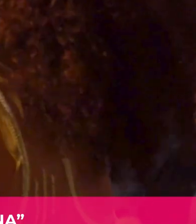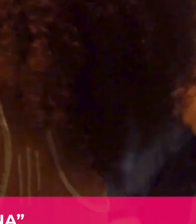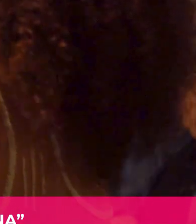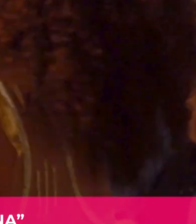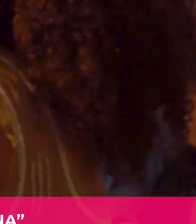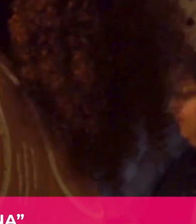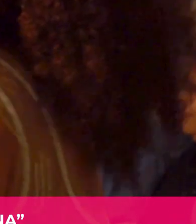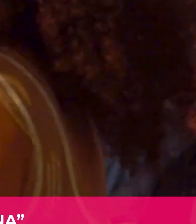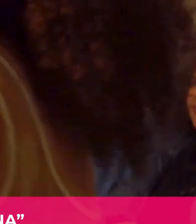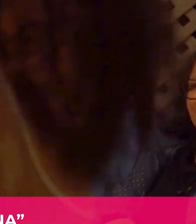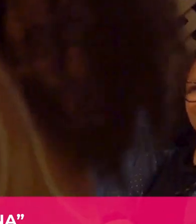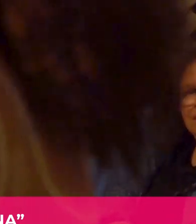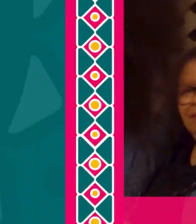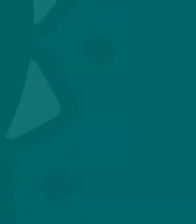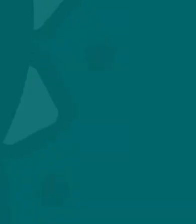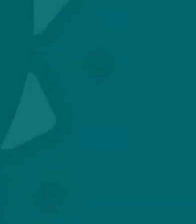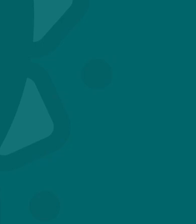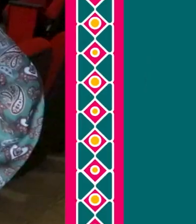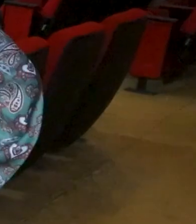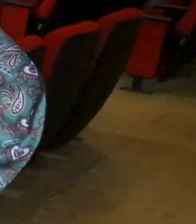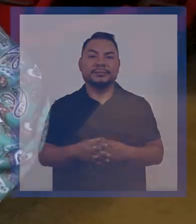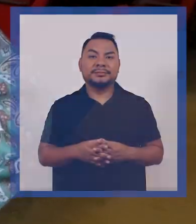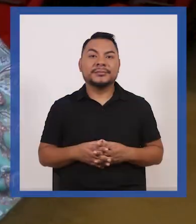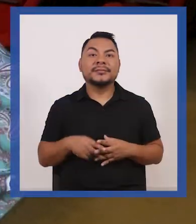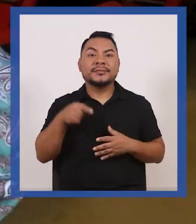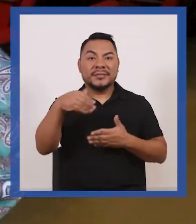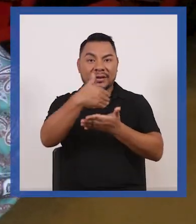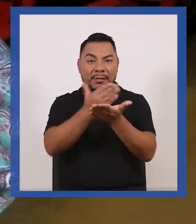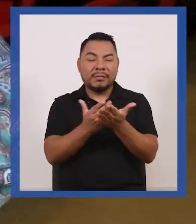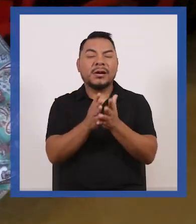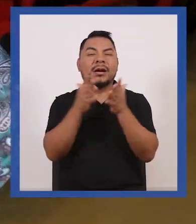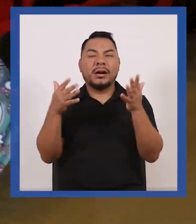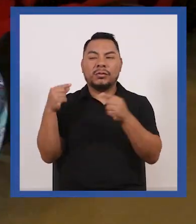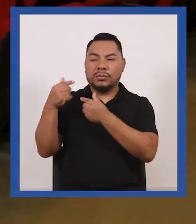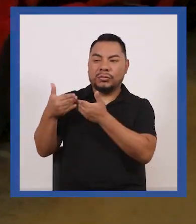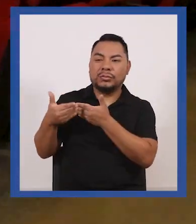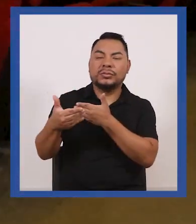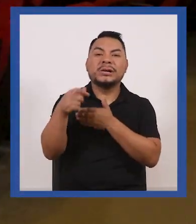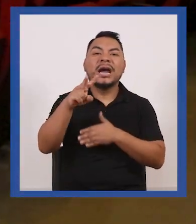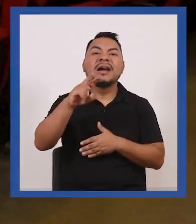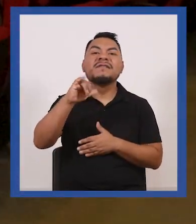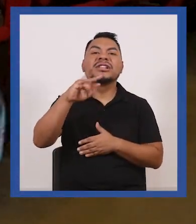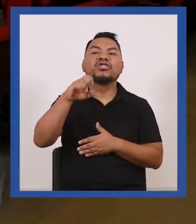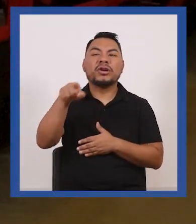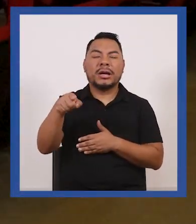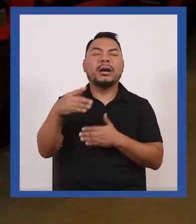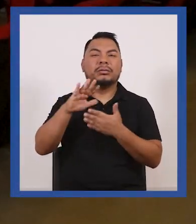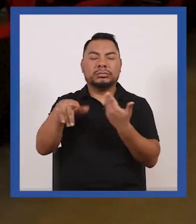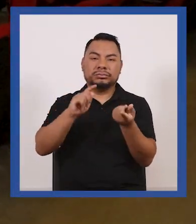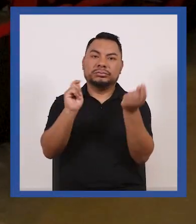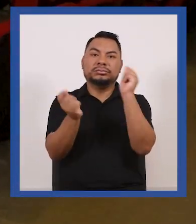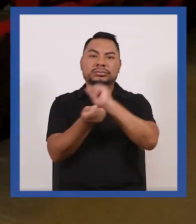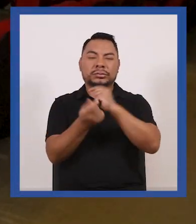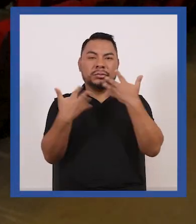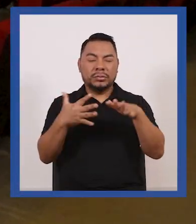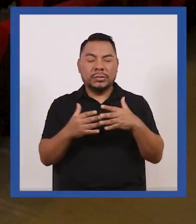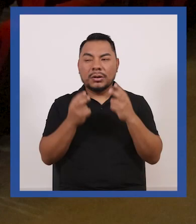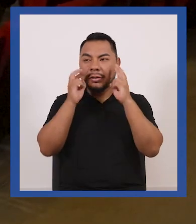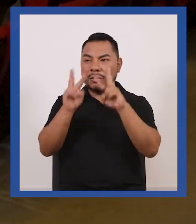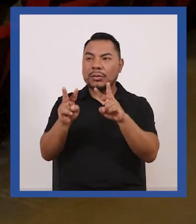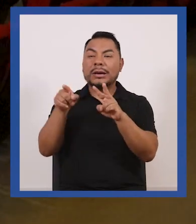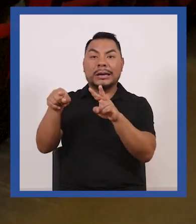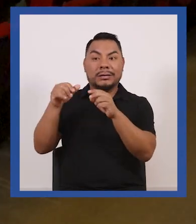es parte del gran legado de Victoria Santa Cruz el impacto que ha